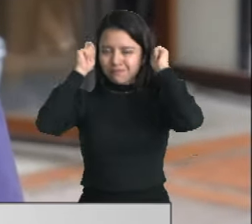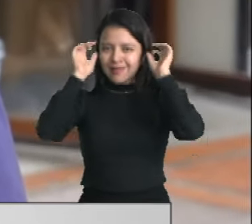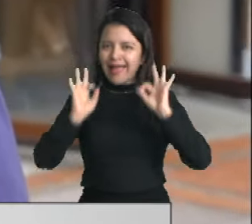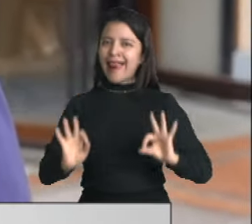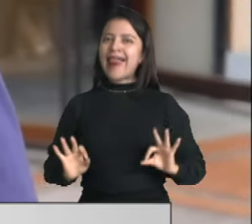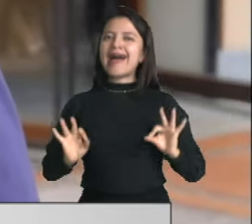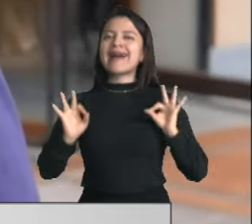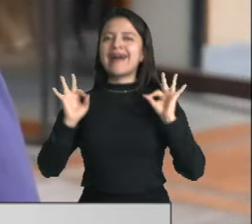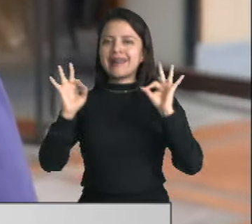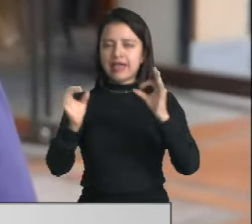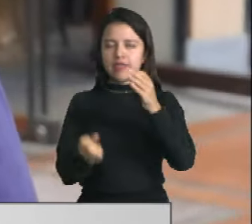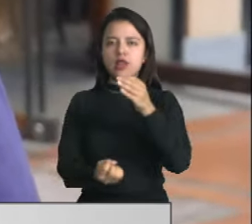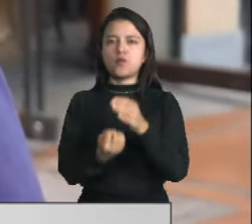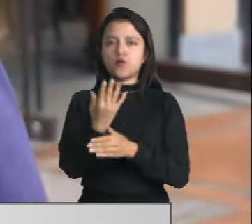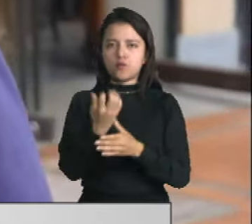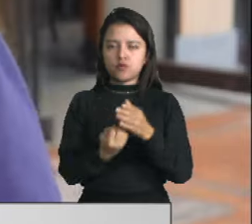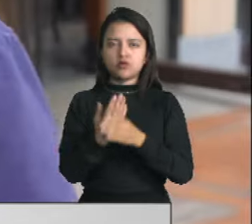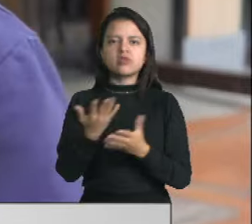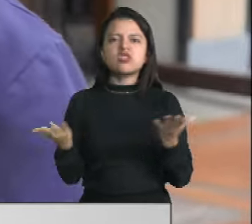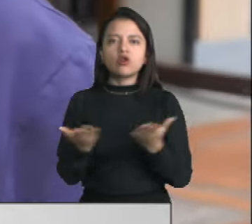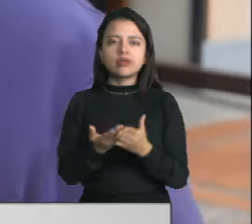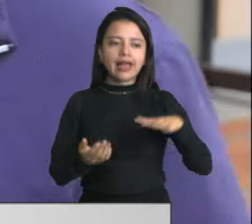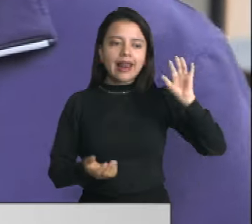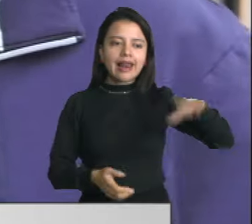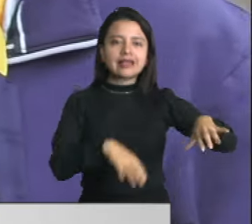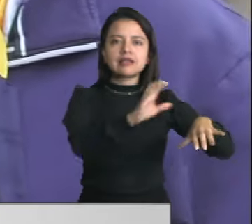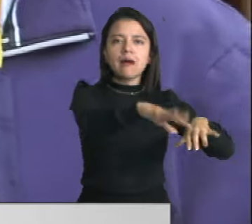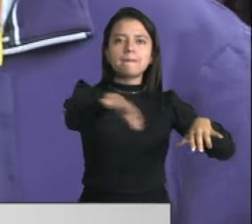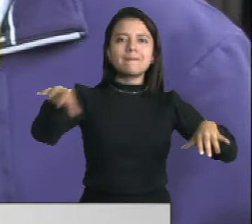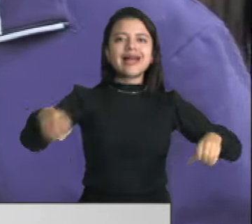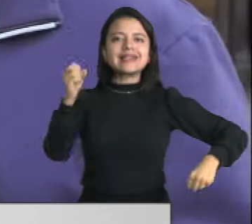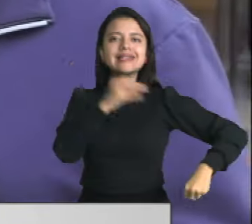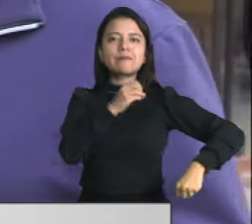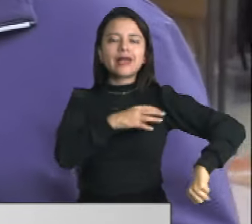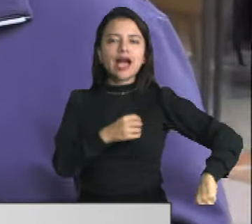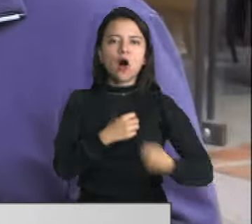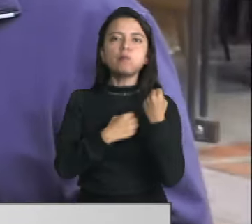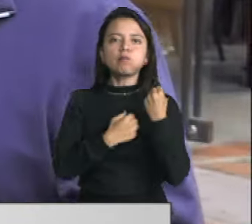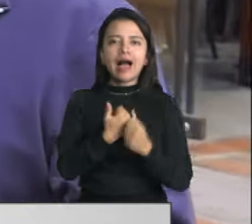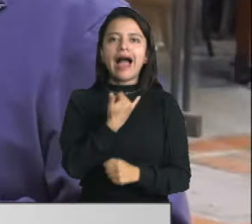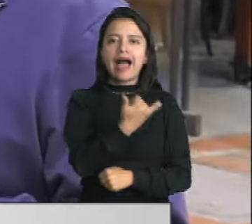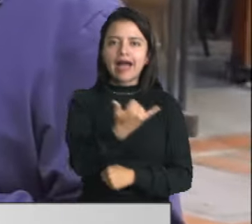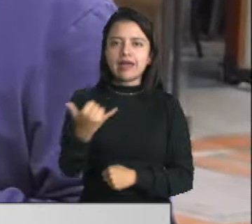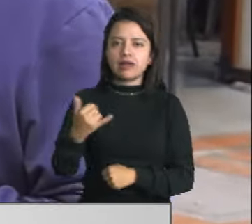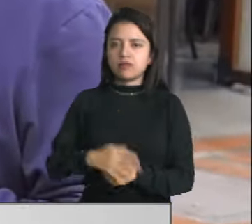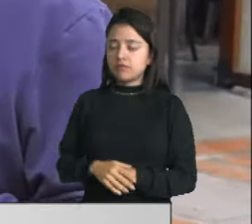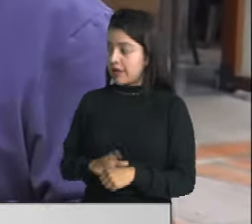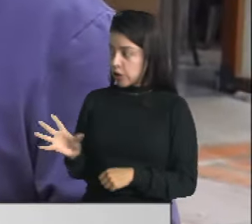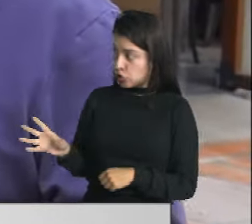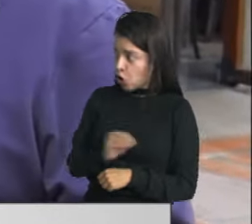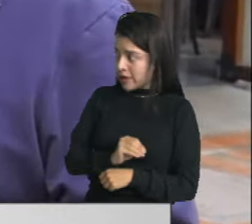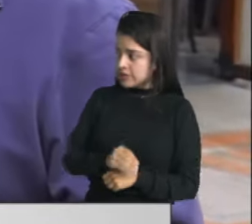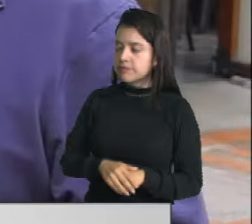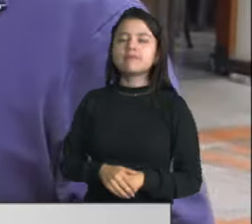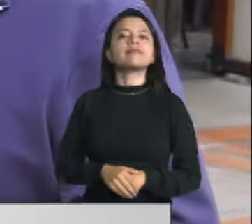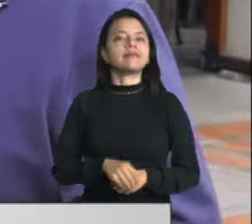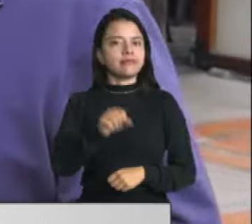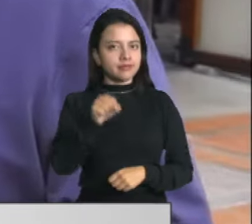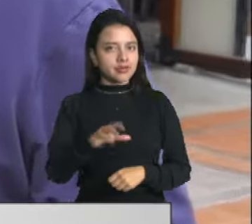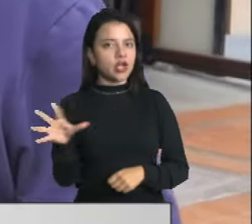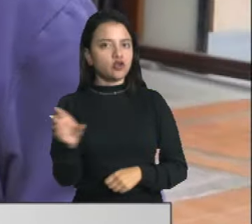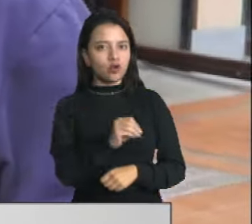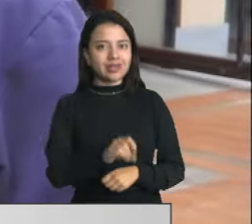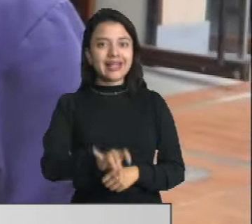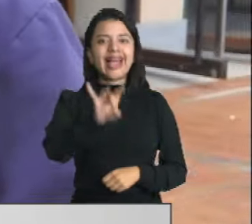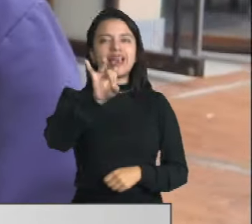los productos de las plazas distritales. En todas las plazas distritales de mercado entonces tendremos el Fritanga Fest desde el 3 de octubre, ¿sí? Vamos a tener